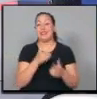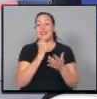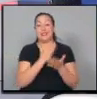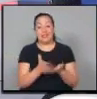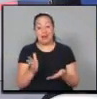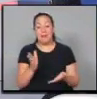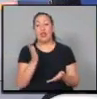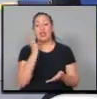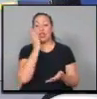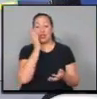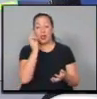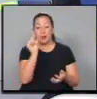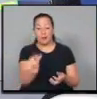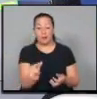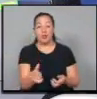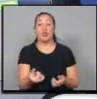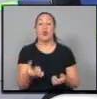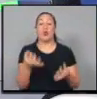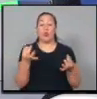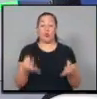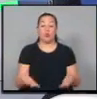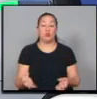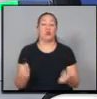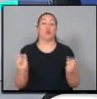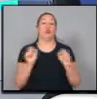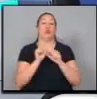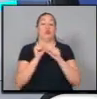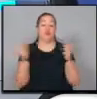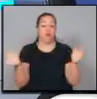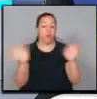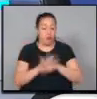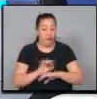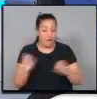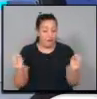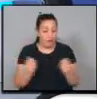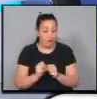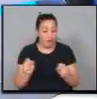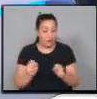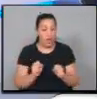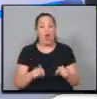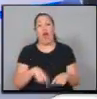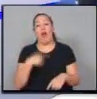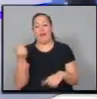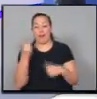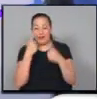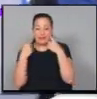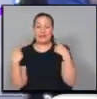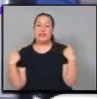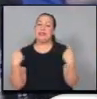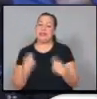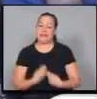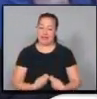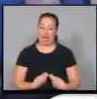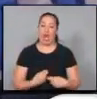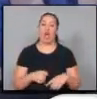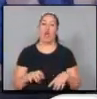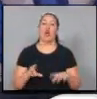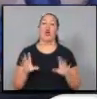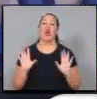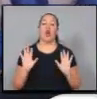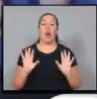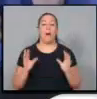poco, muchos se encontraron con que hacía frío y estaban desabrigados. Otros no, los más precavidos tenían allí un saquito, un suéter para